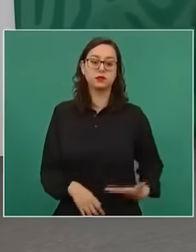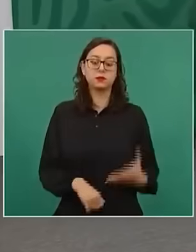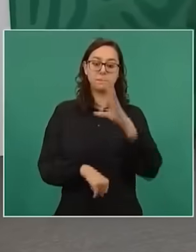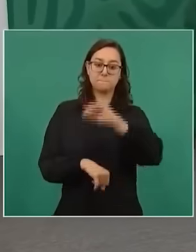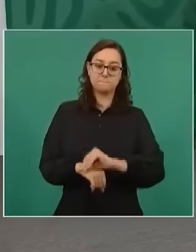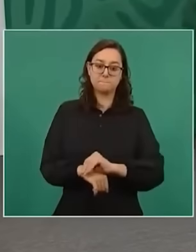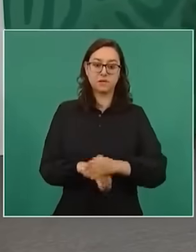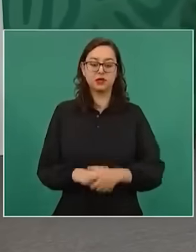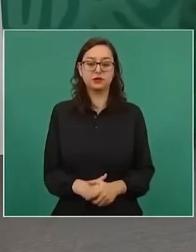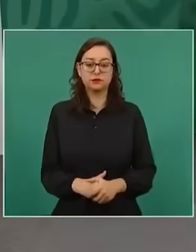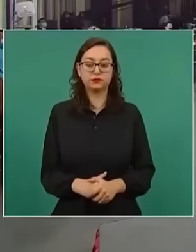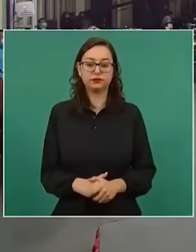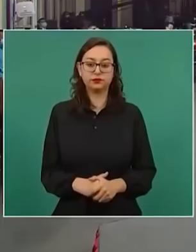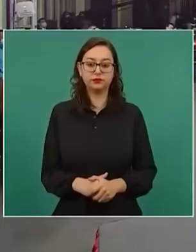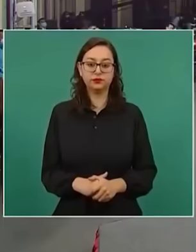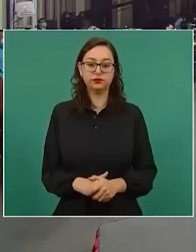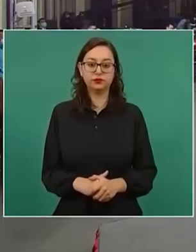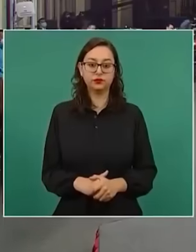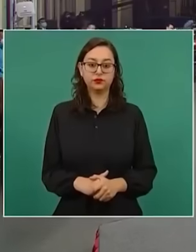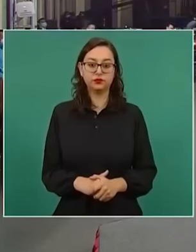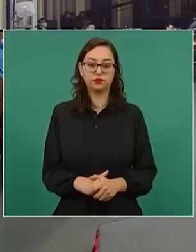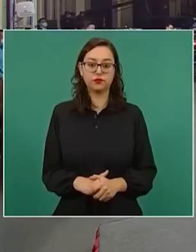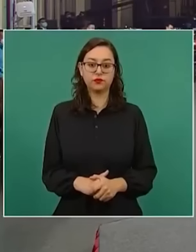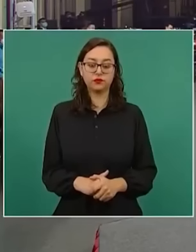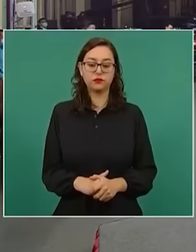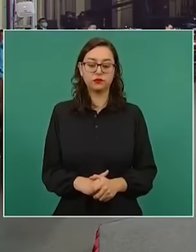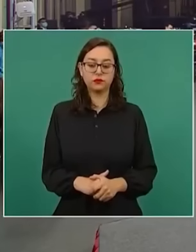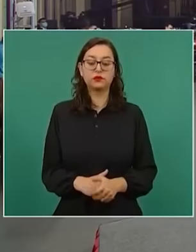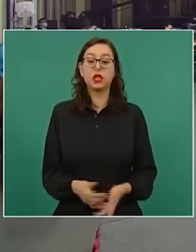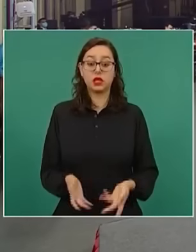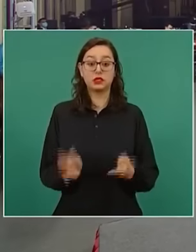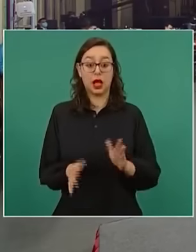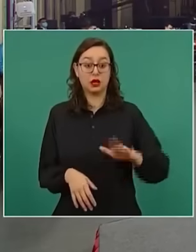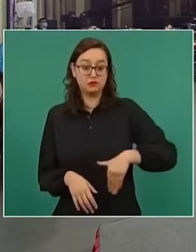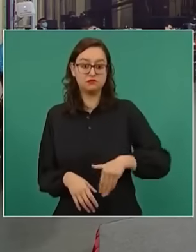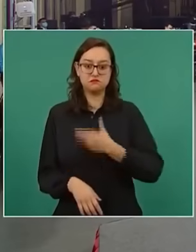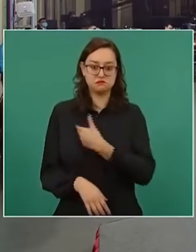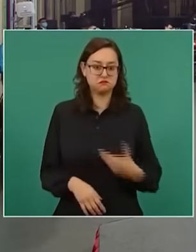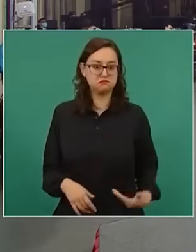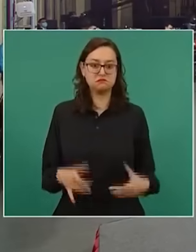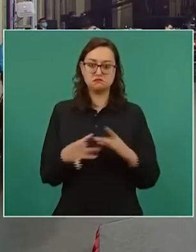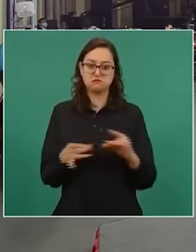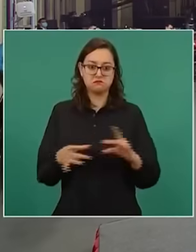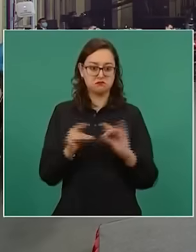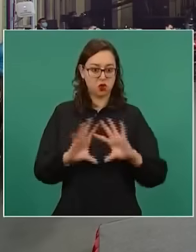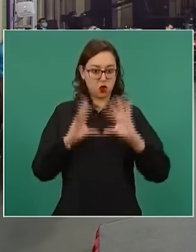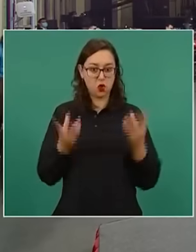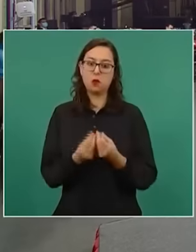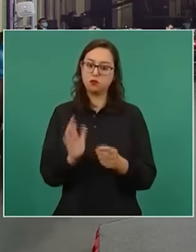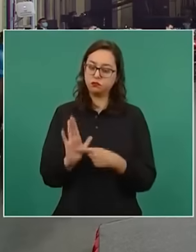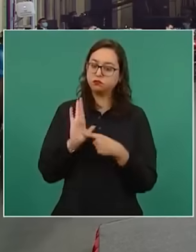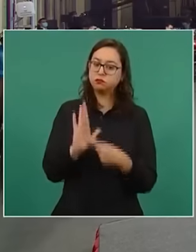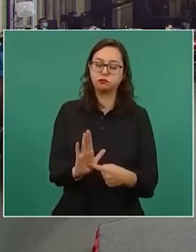la gobernadora del banco de México Victoria Rodríguez Ceja ha sido nombrada por una revista especializada the banker como